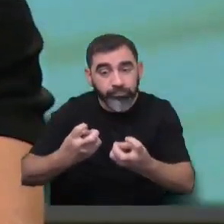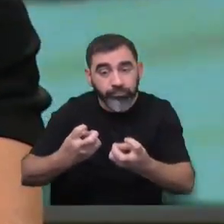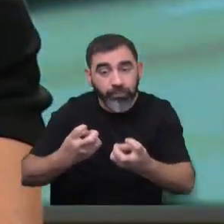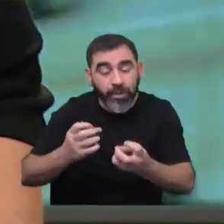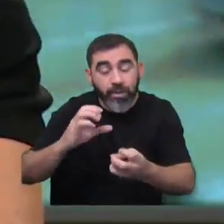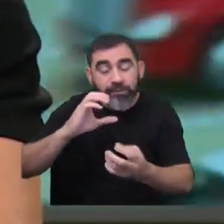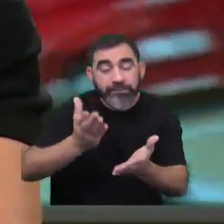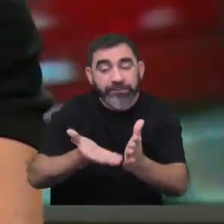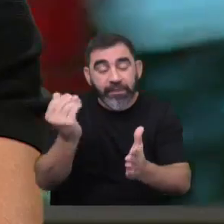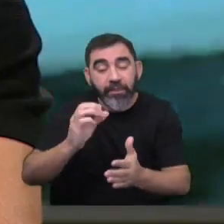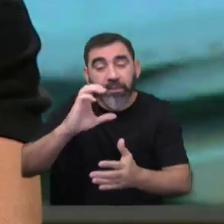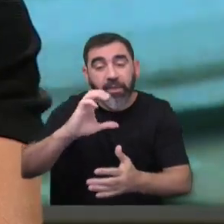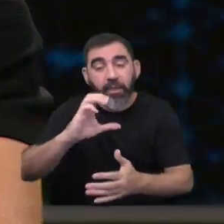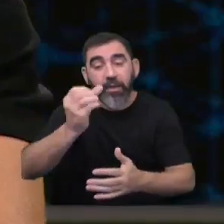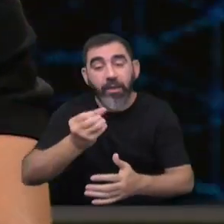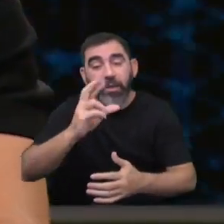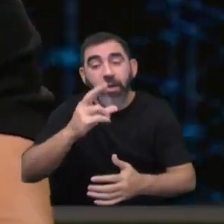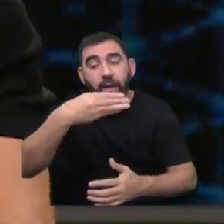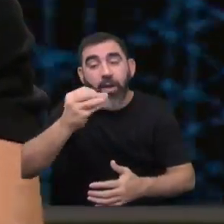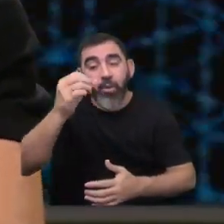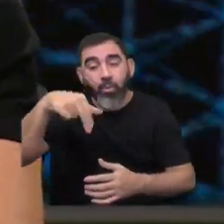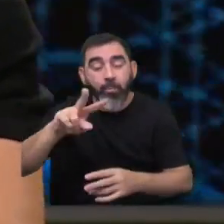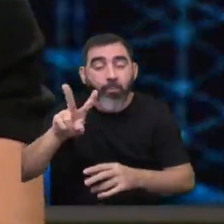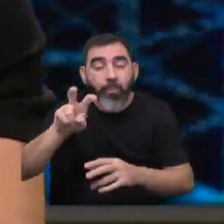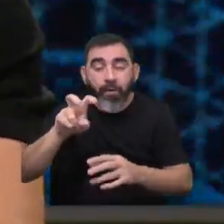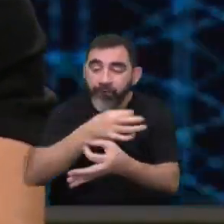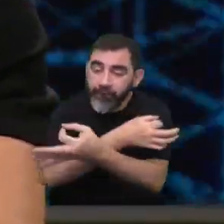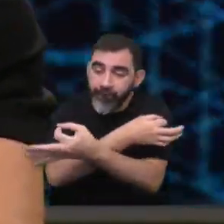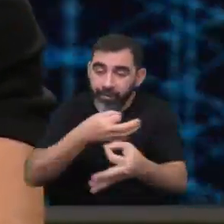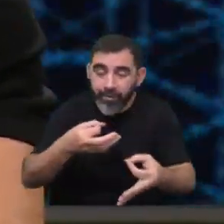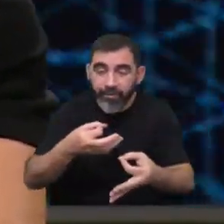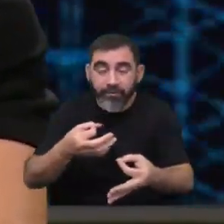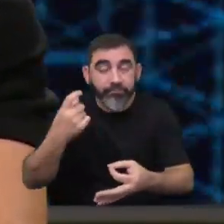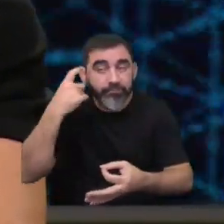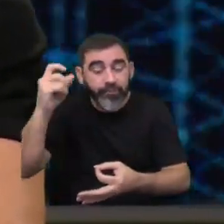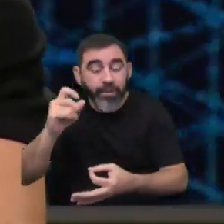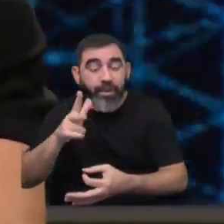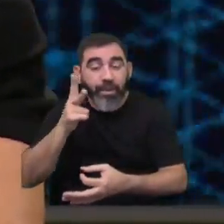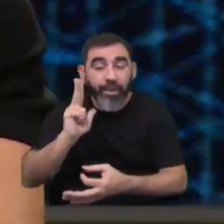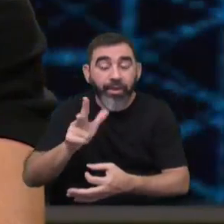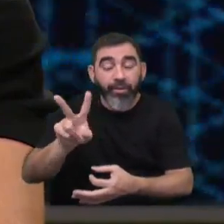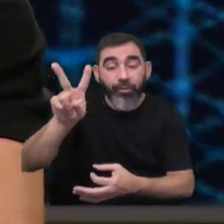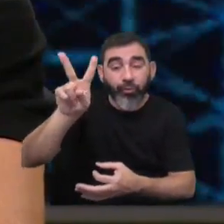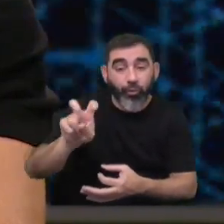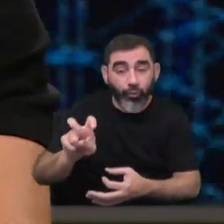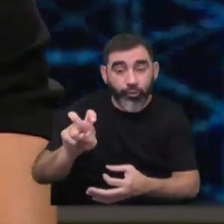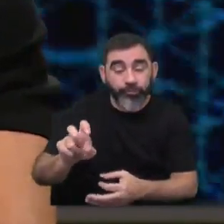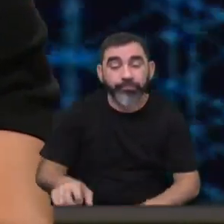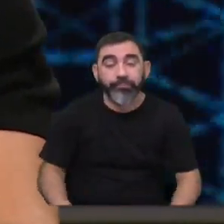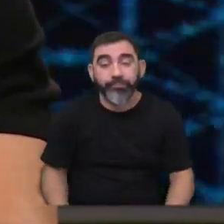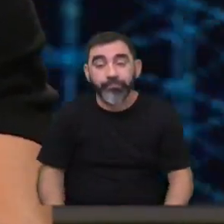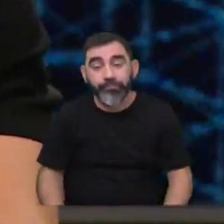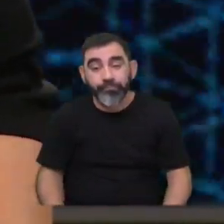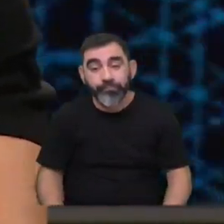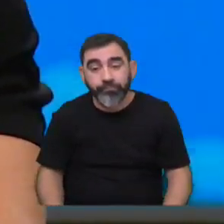descarbonizar, ¿no?, los combustibles que utilizamos y que sean lo más verdes posibles. Y ahí surge el tema del hidrógeno verde, como tú dices. Y una de las